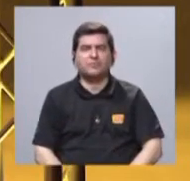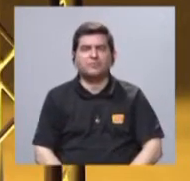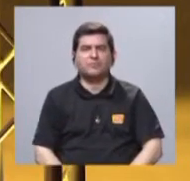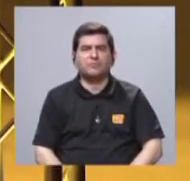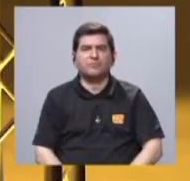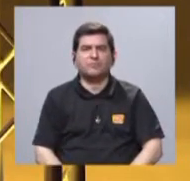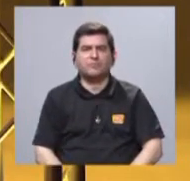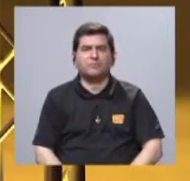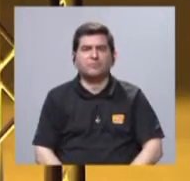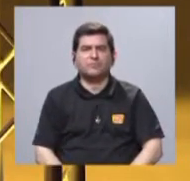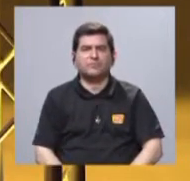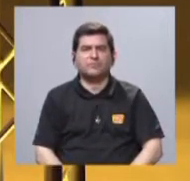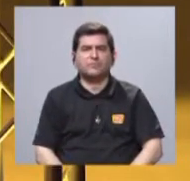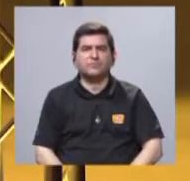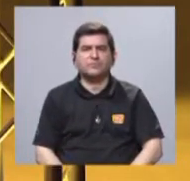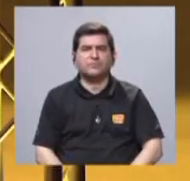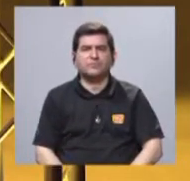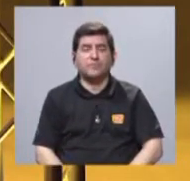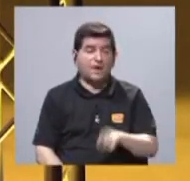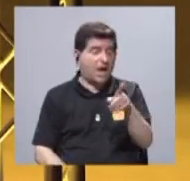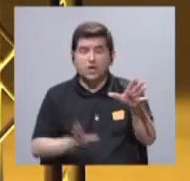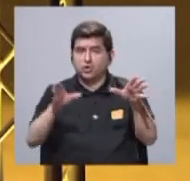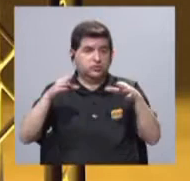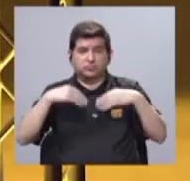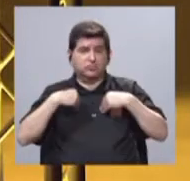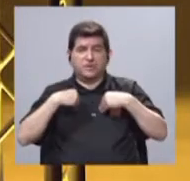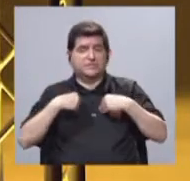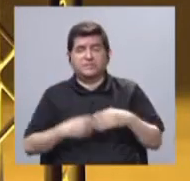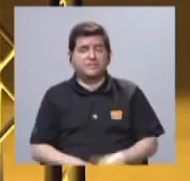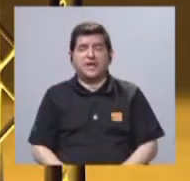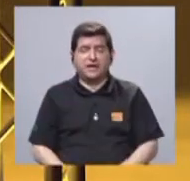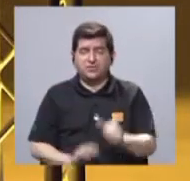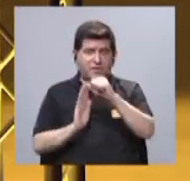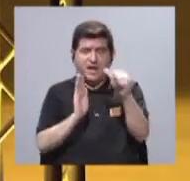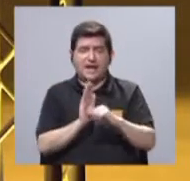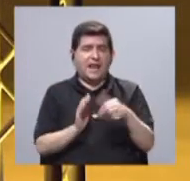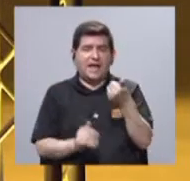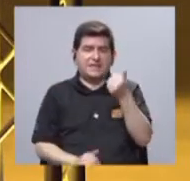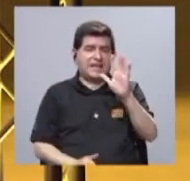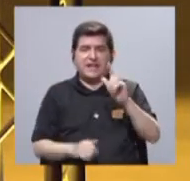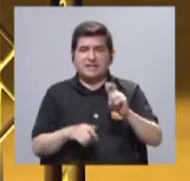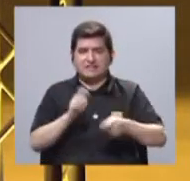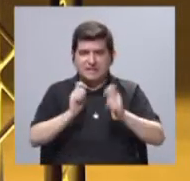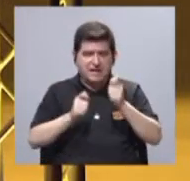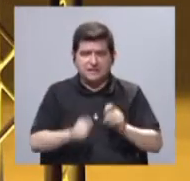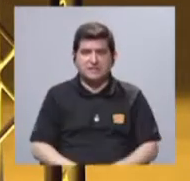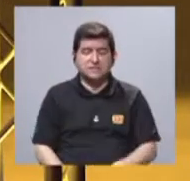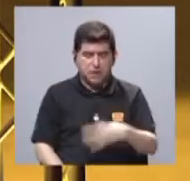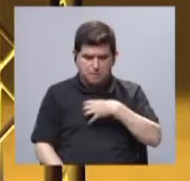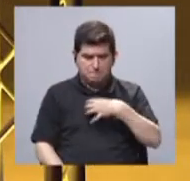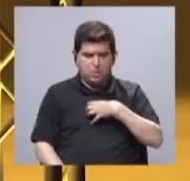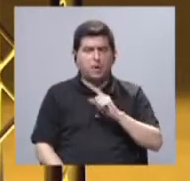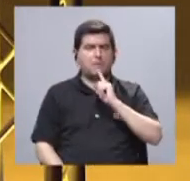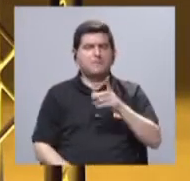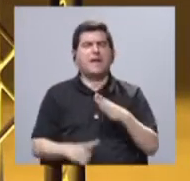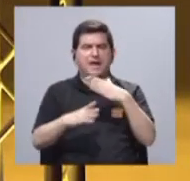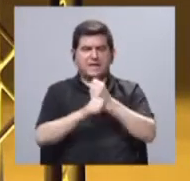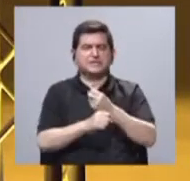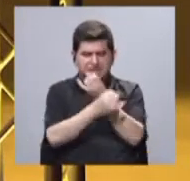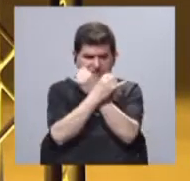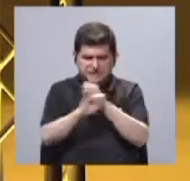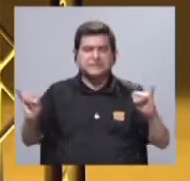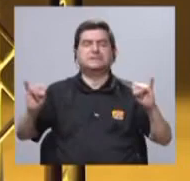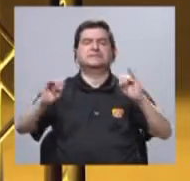en esos días. Ellos no aceptaron el acta del 15 de septiembre, hicieron sus propias declaraciones